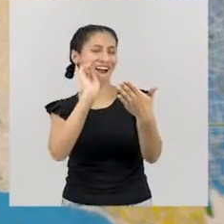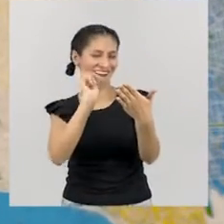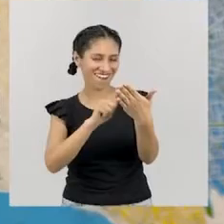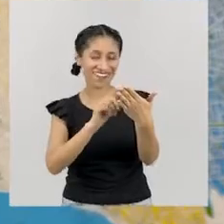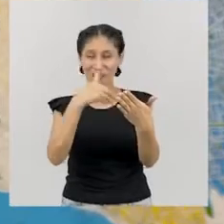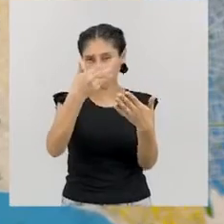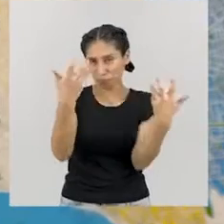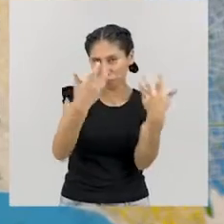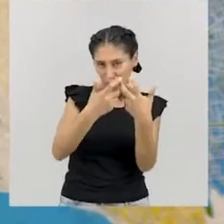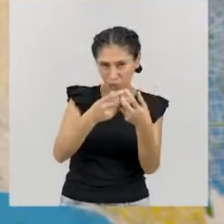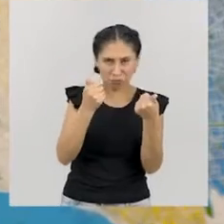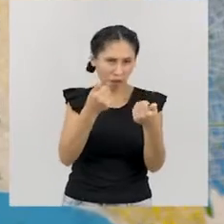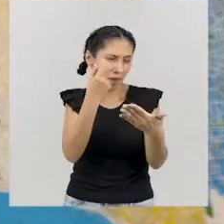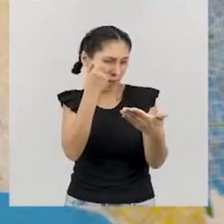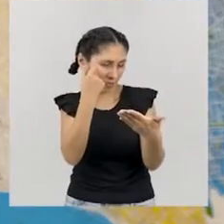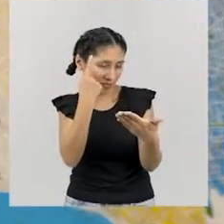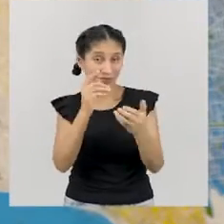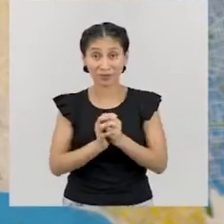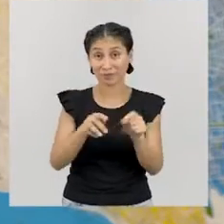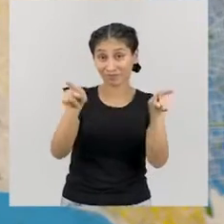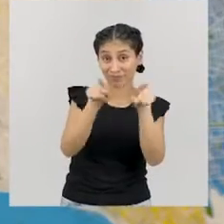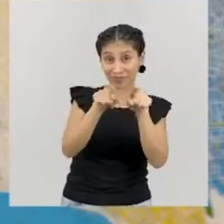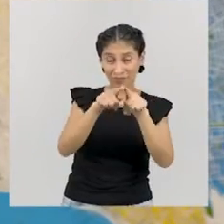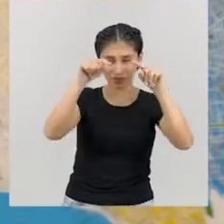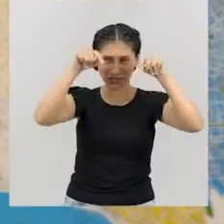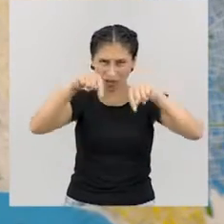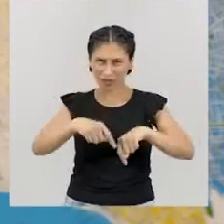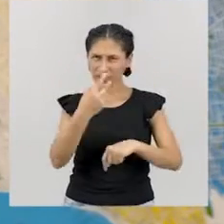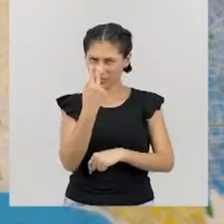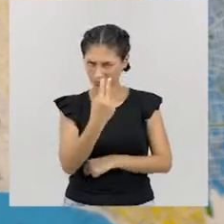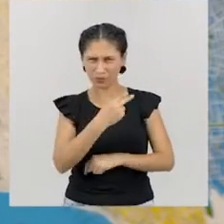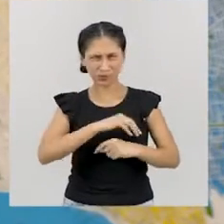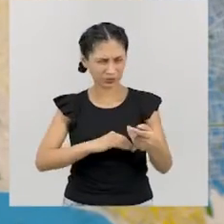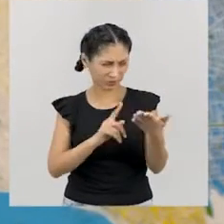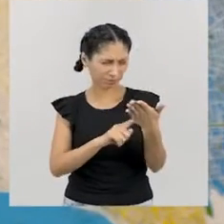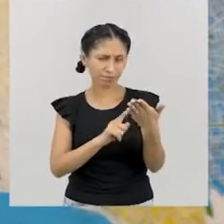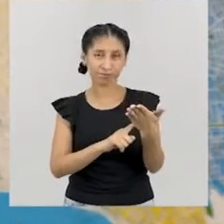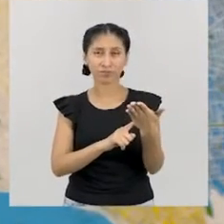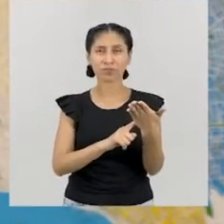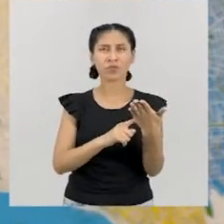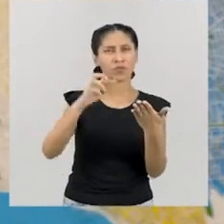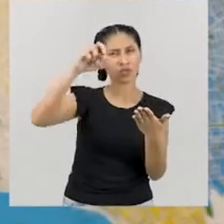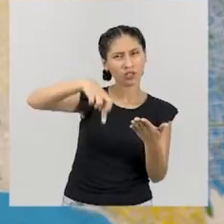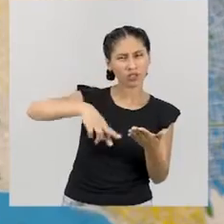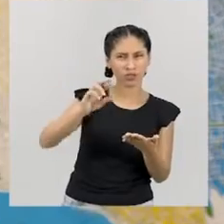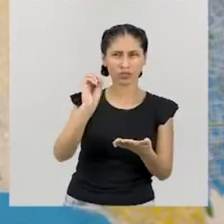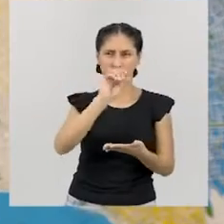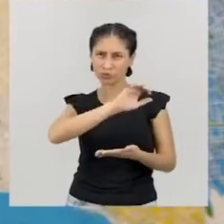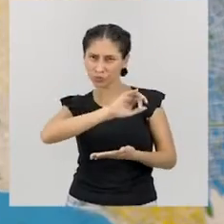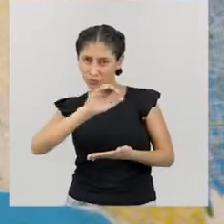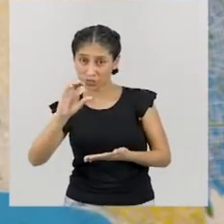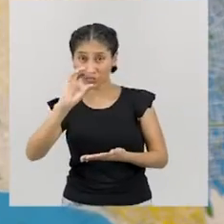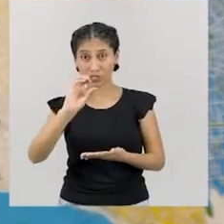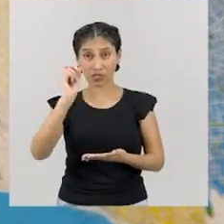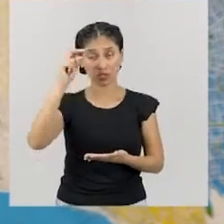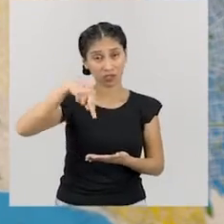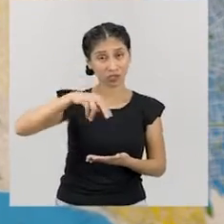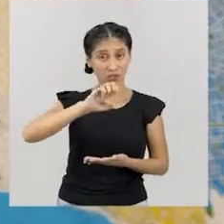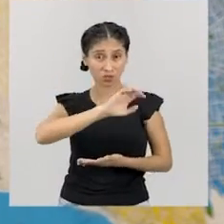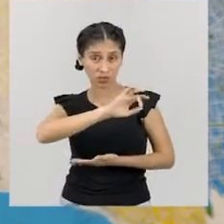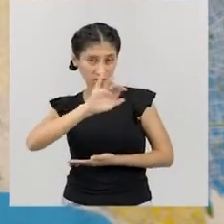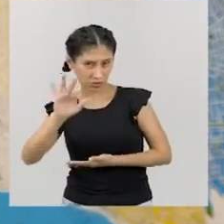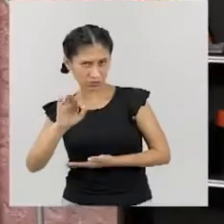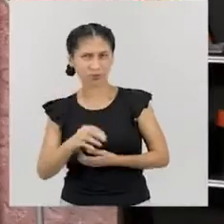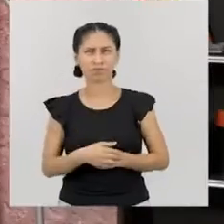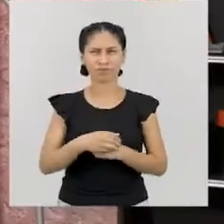coherente. Ahora, como ya mencionamos, la propiedad de la cohesión está referida a los mecanismos de tipo sintáctico y